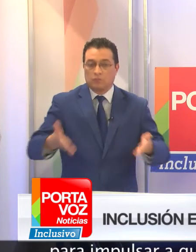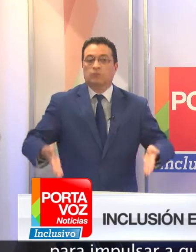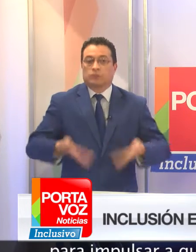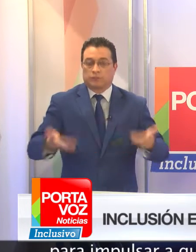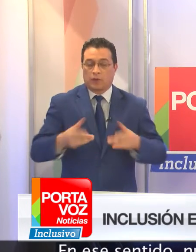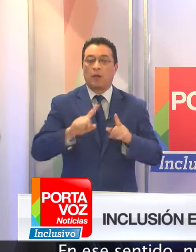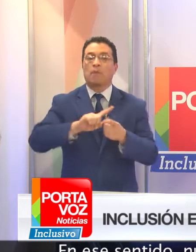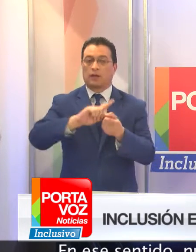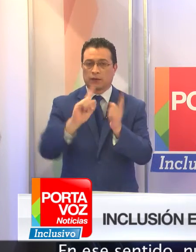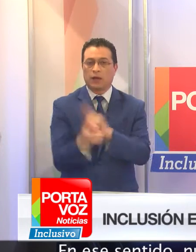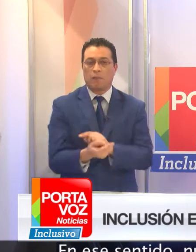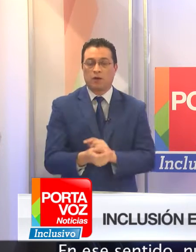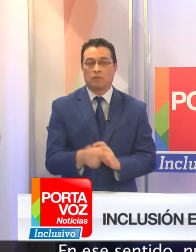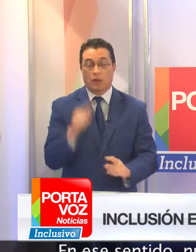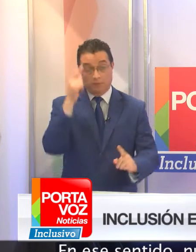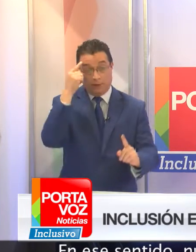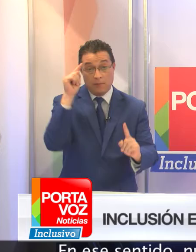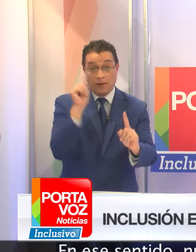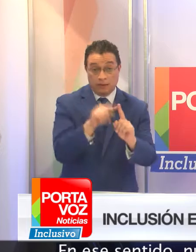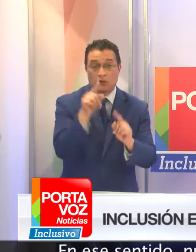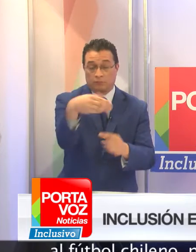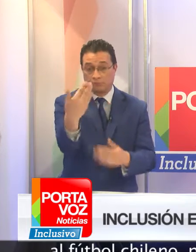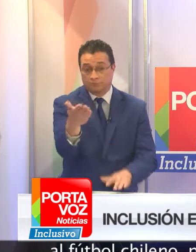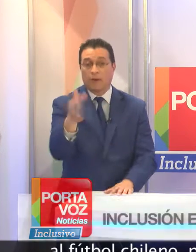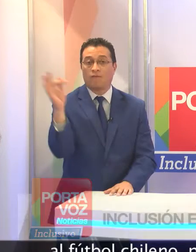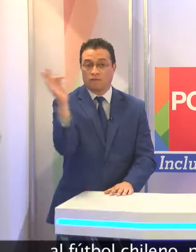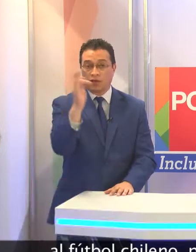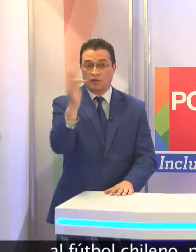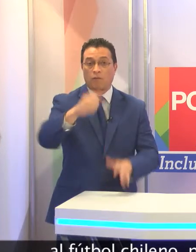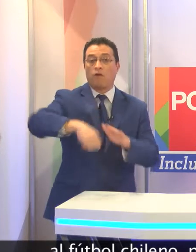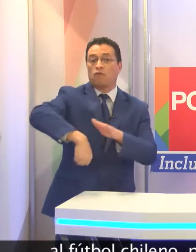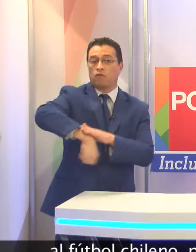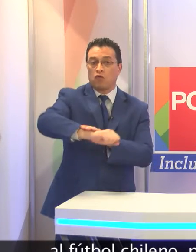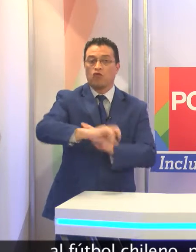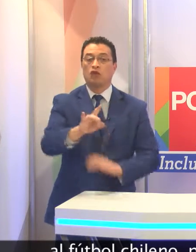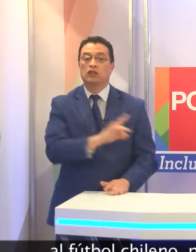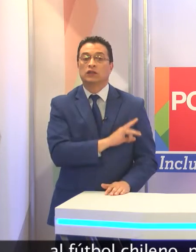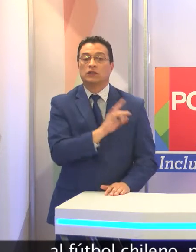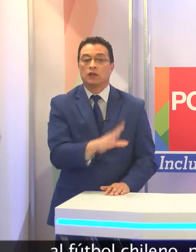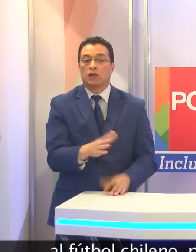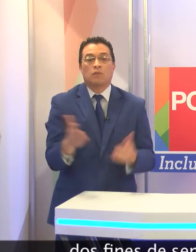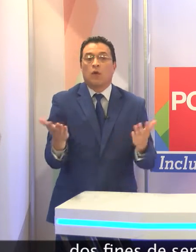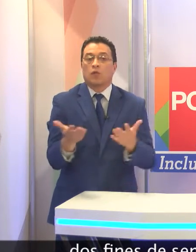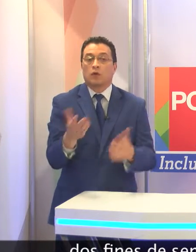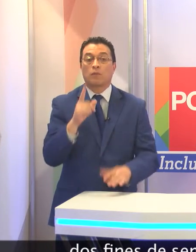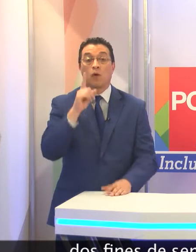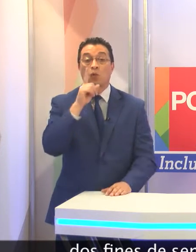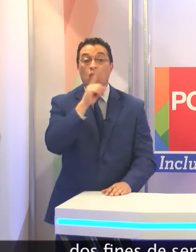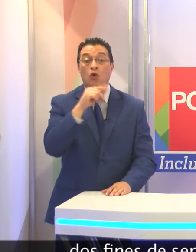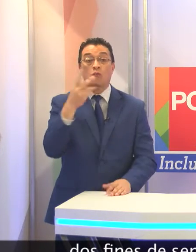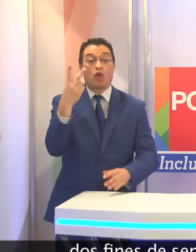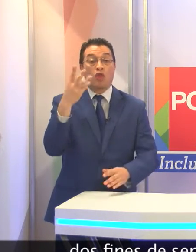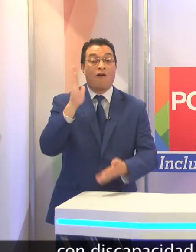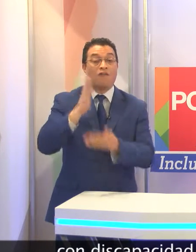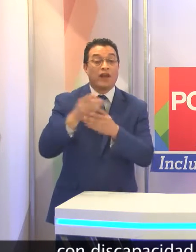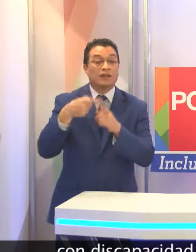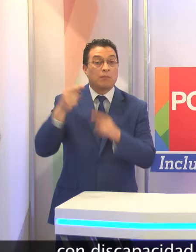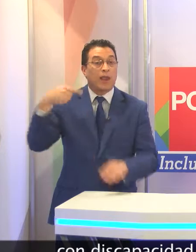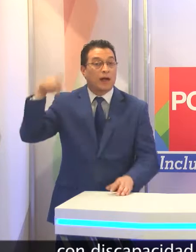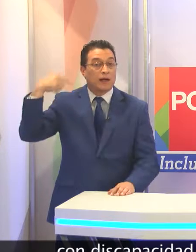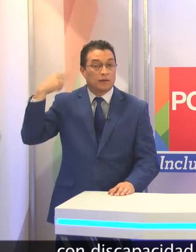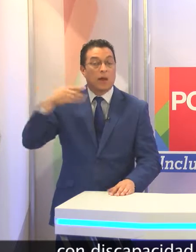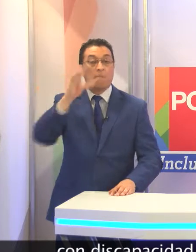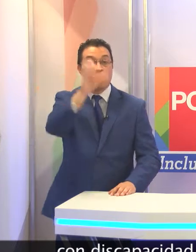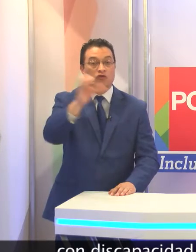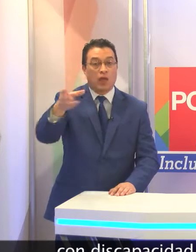cambien. En ese sentido, nuestras felicitaciones al fútbol chileno, porque los últimos dos fines de semana las personas con